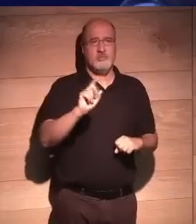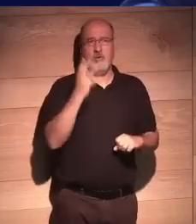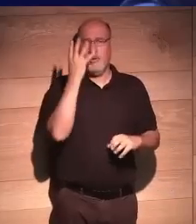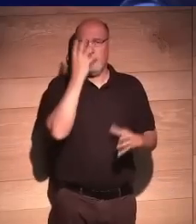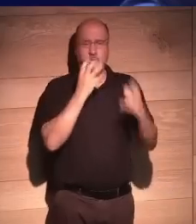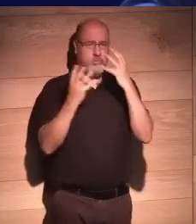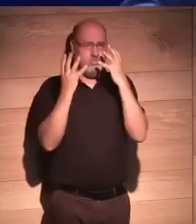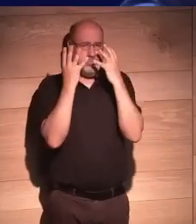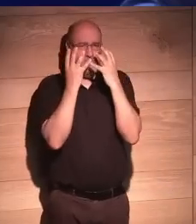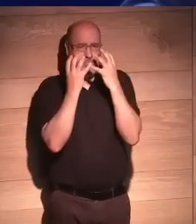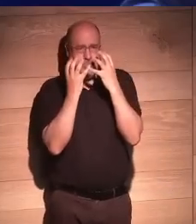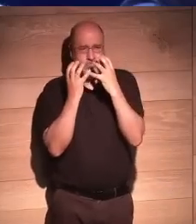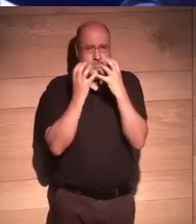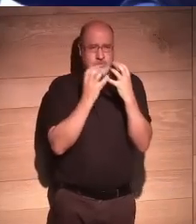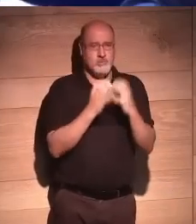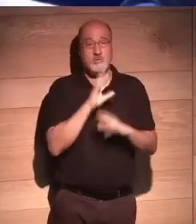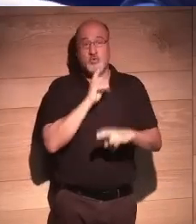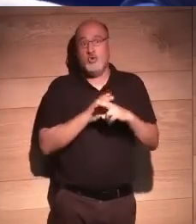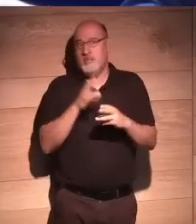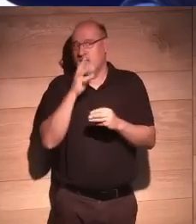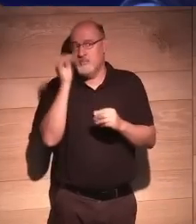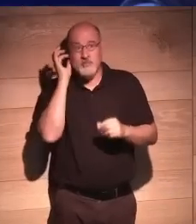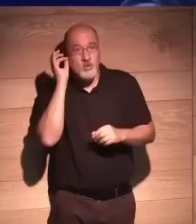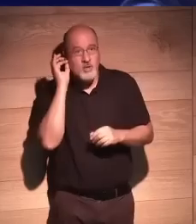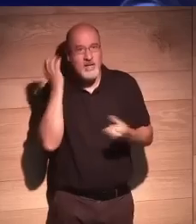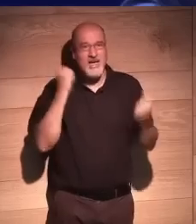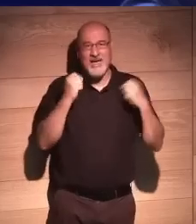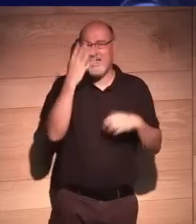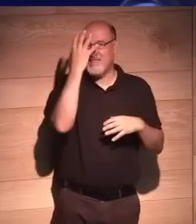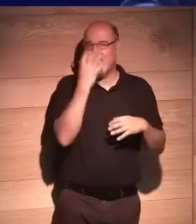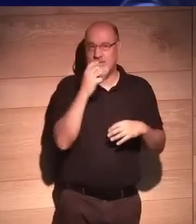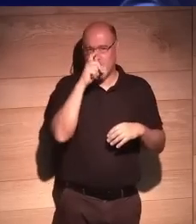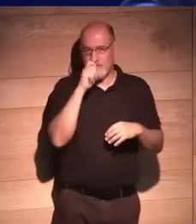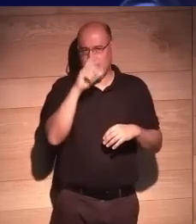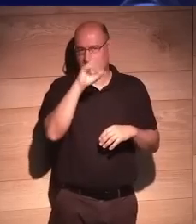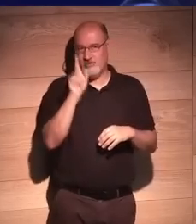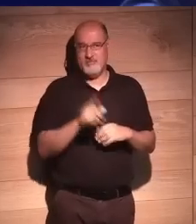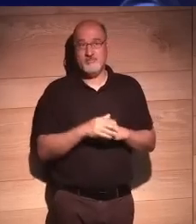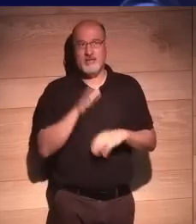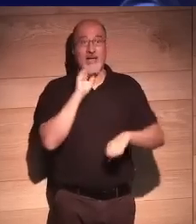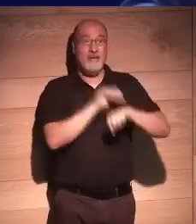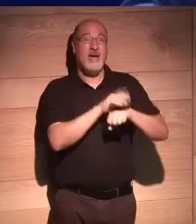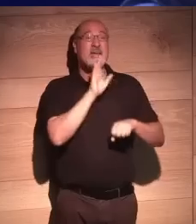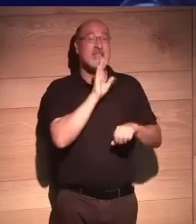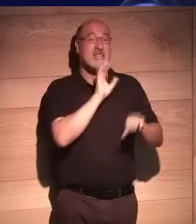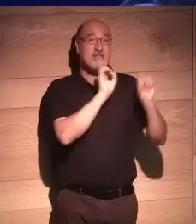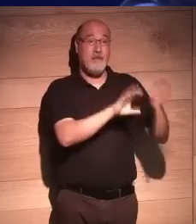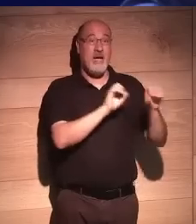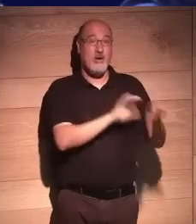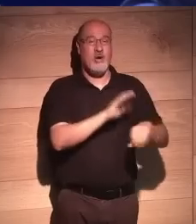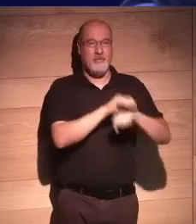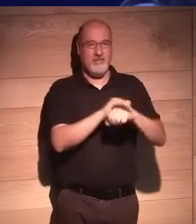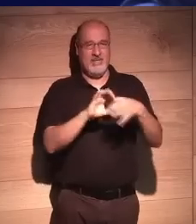actriz? porque ¿Qué actriz? es que no me acuerdo. Ah, vale, vale. Ya te Era digo, amiga del porque- mago. No, era amiga del mago. Era amiga del mago. Entonces tenía